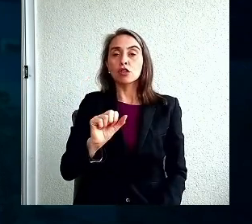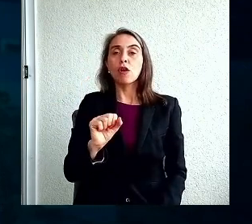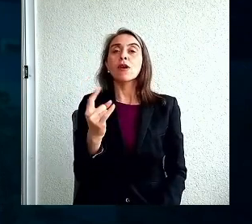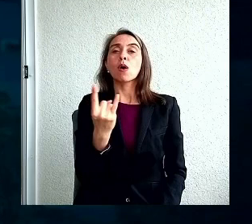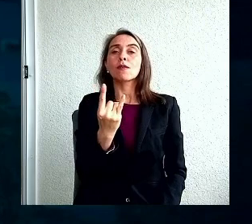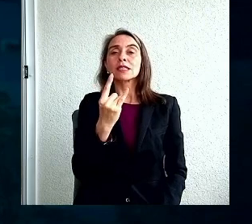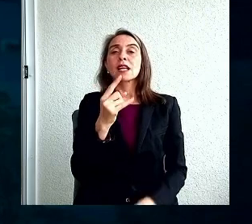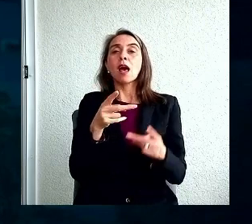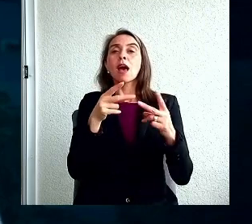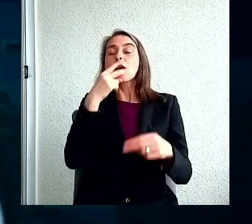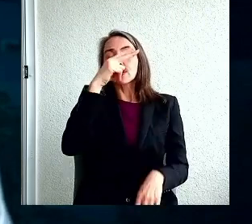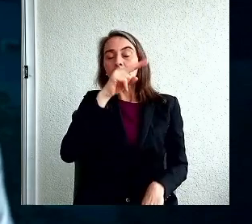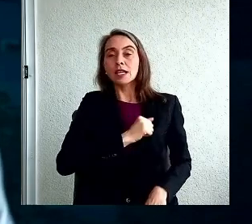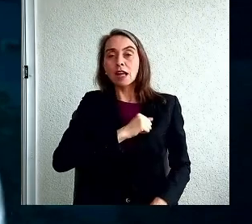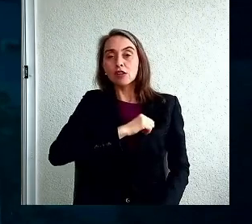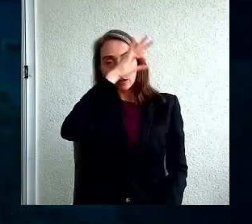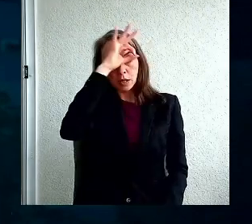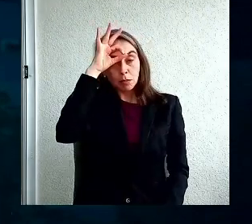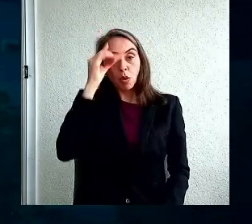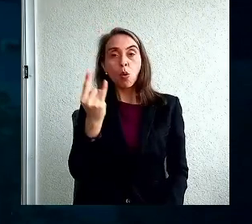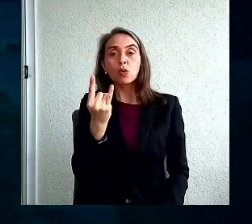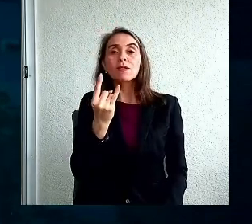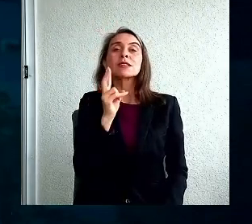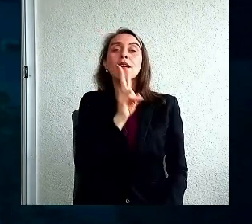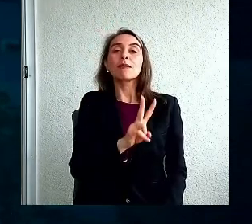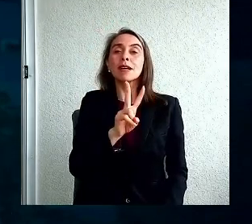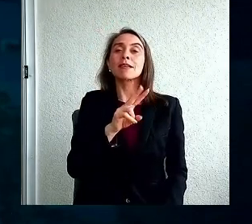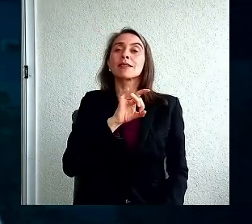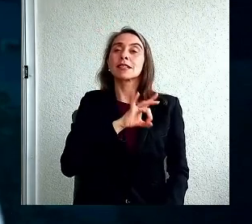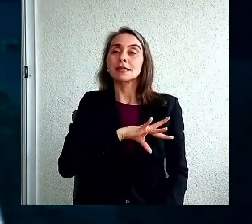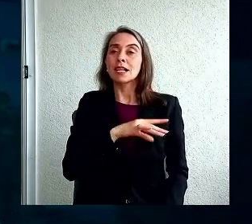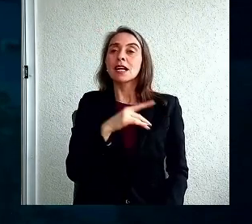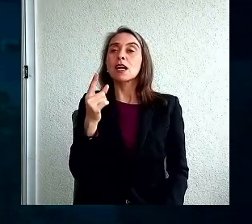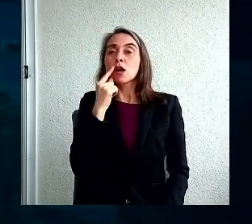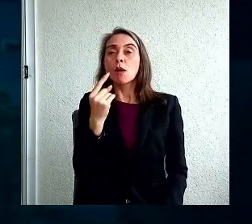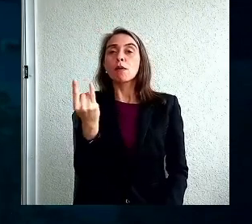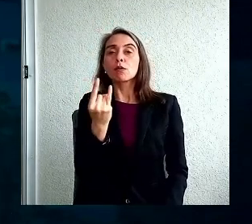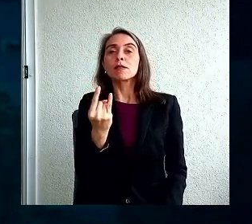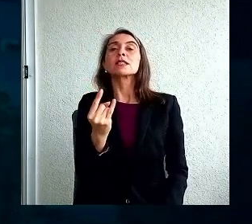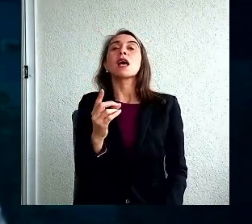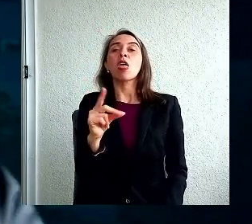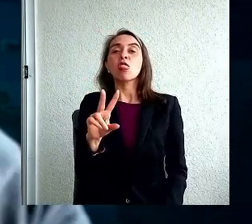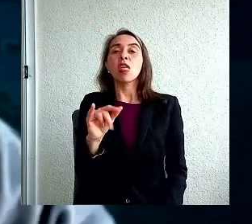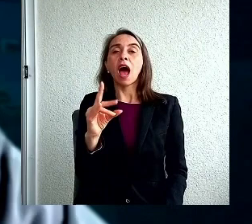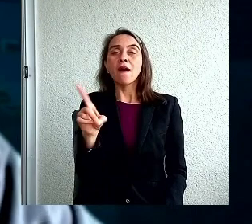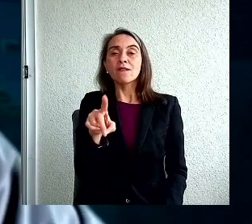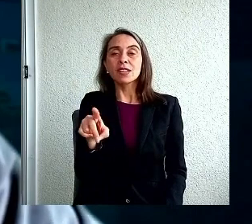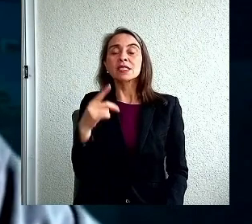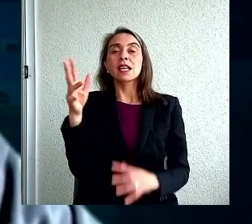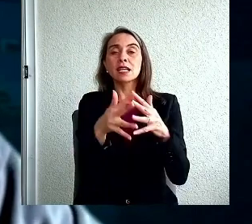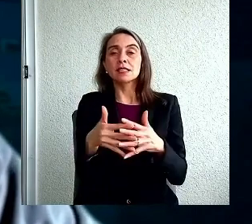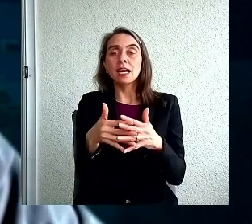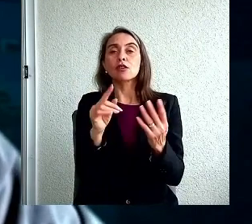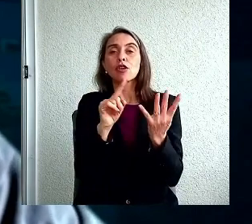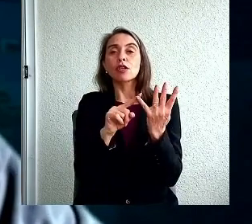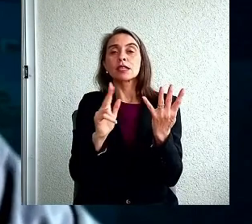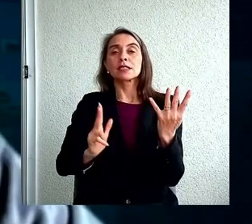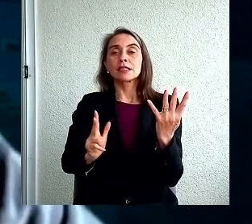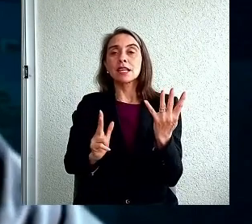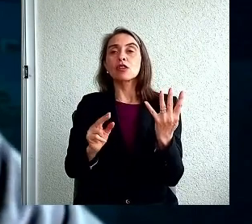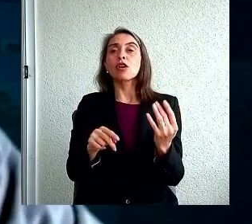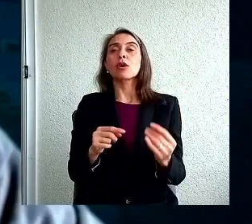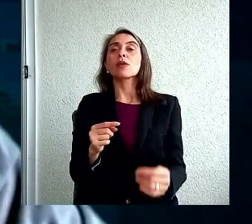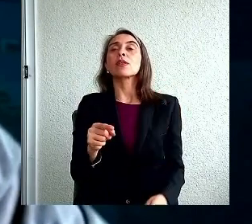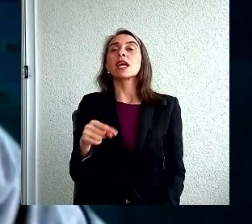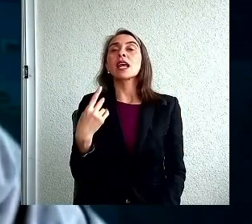Anthony Wexler de la UC Davis de Estados Unidos y Francisco Cerecea de la Casa de la USM. Vamos a partir hoy día con la presentación